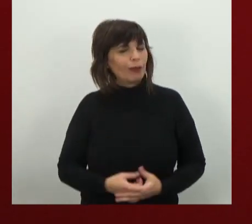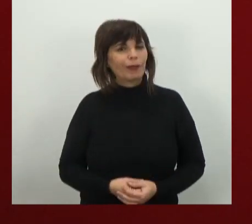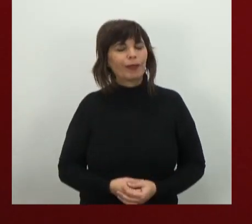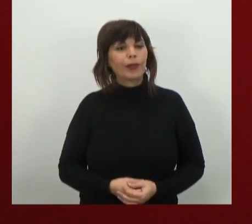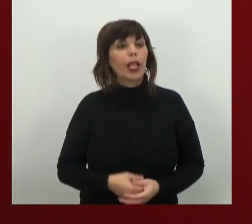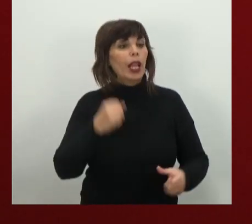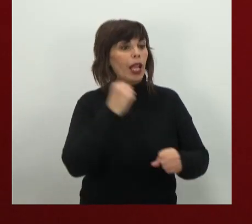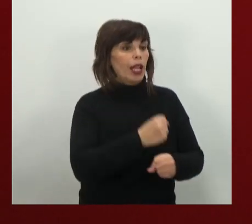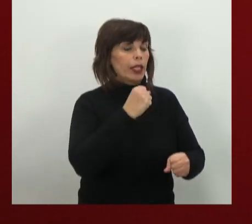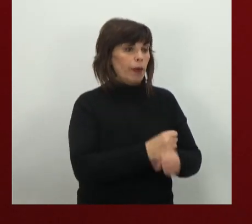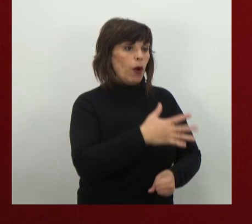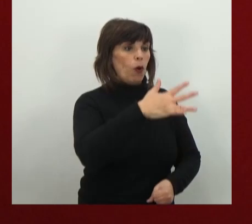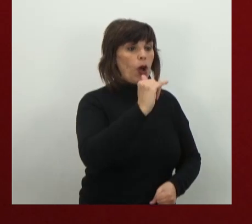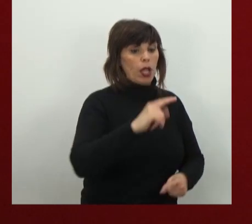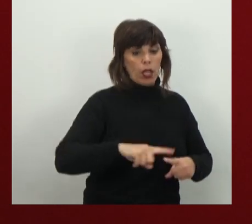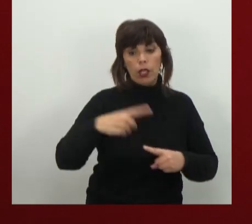pecado,